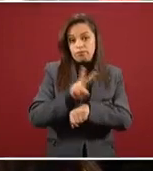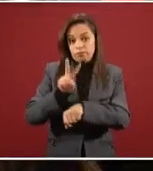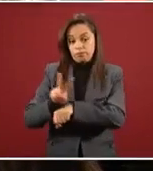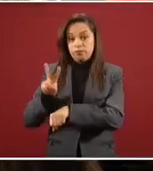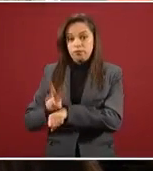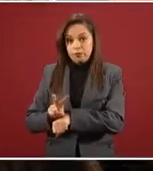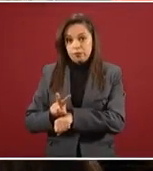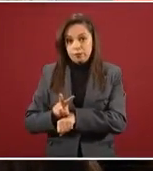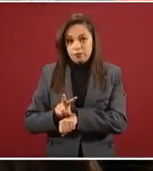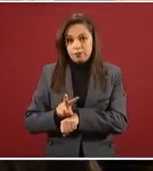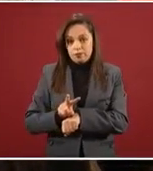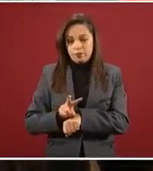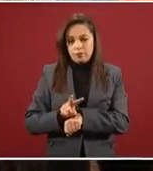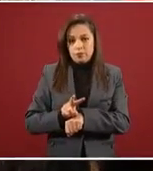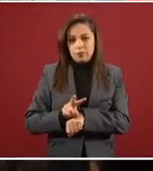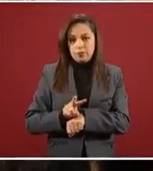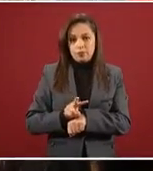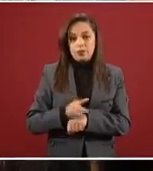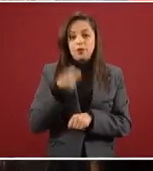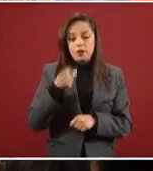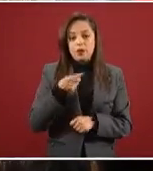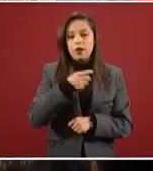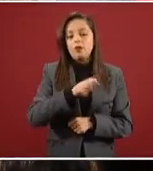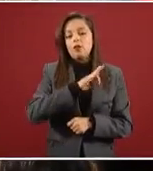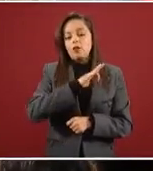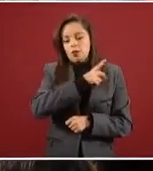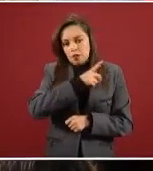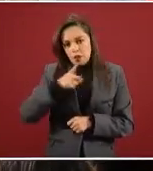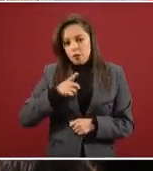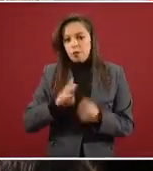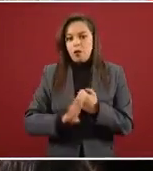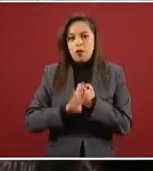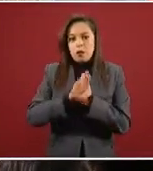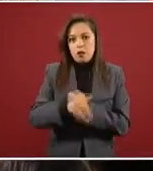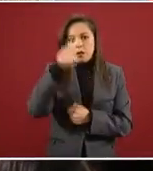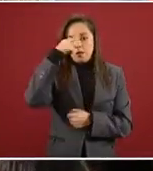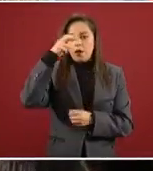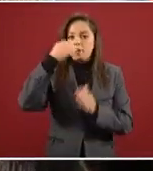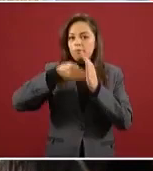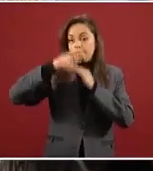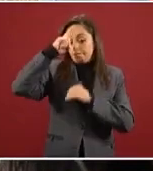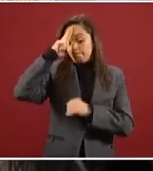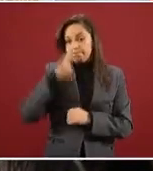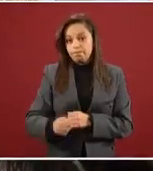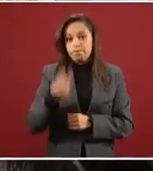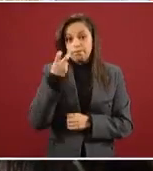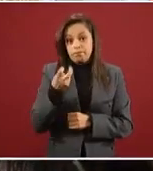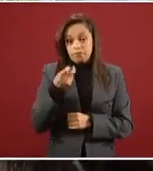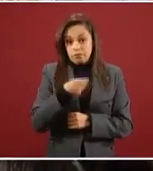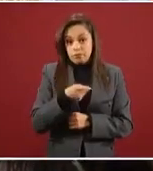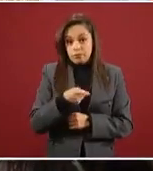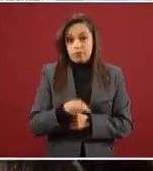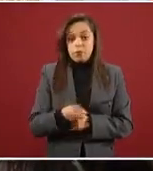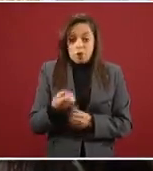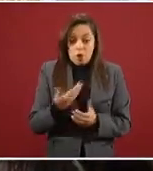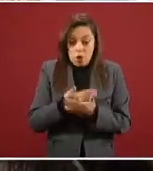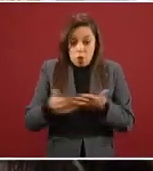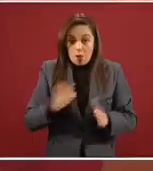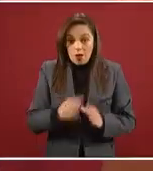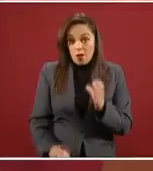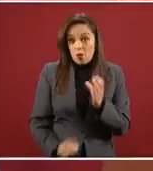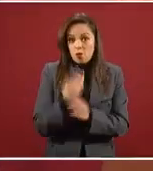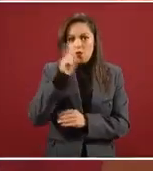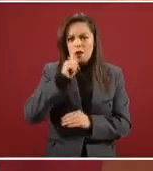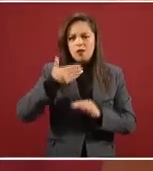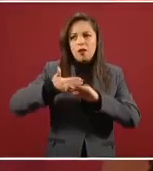hacer inspecciones para que no ocurran este tipo de violaciones que no son nuevas, que llevan tiempo atrás, pero